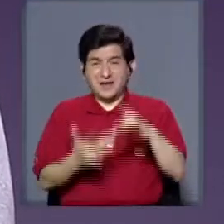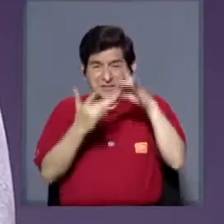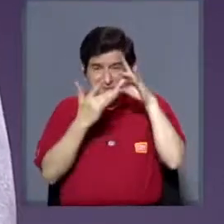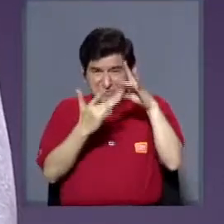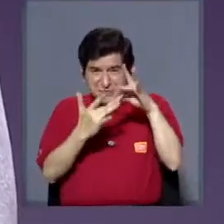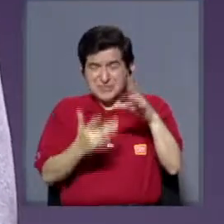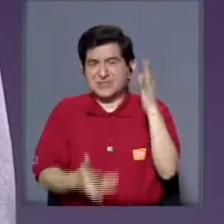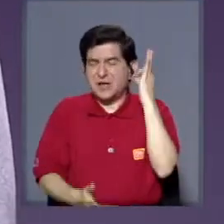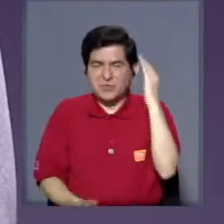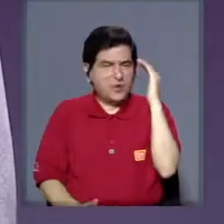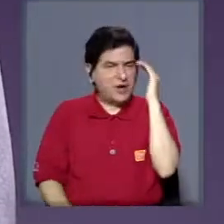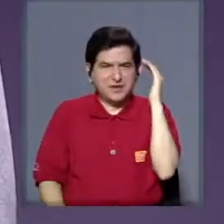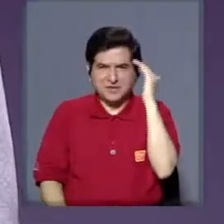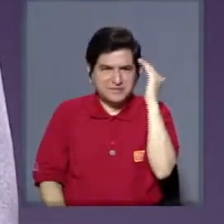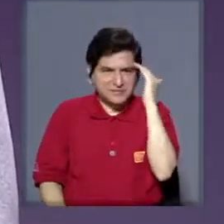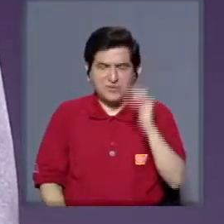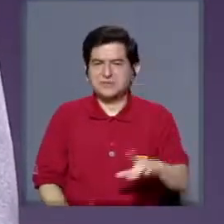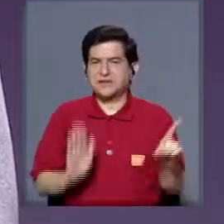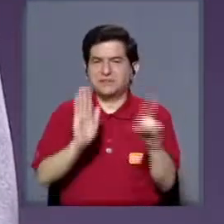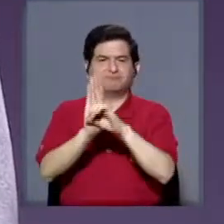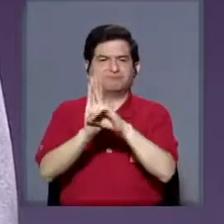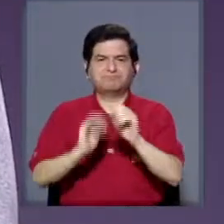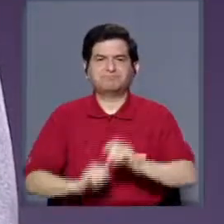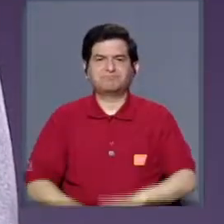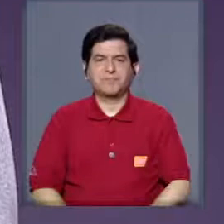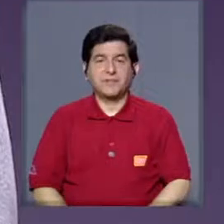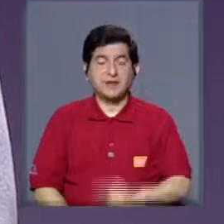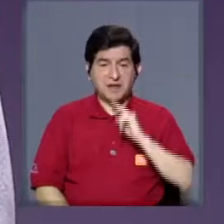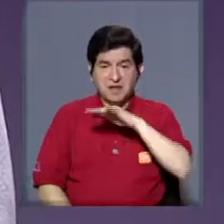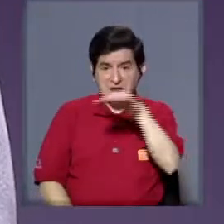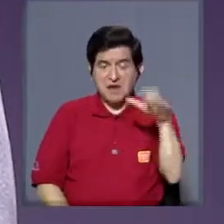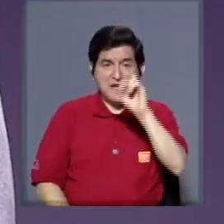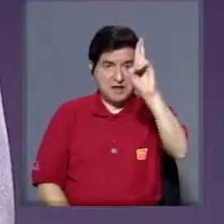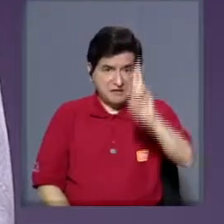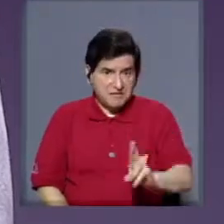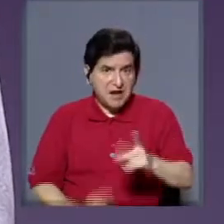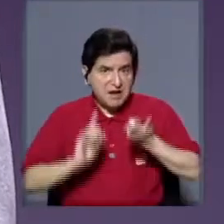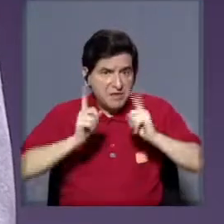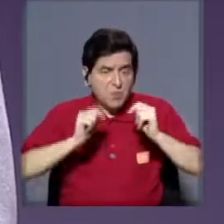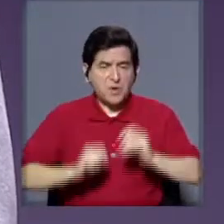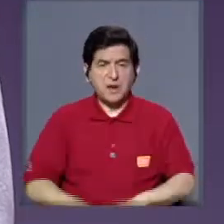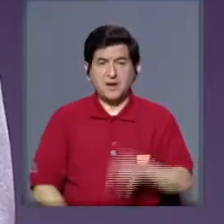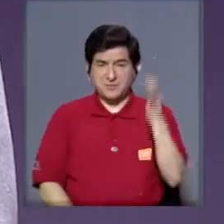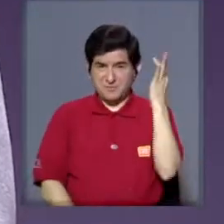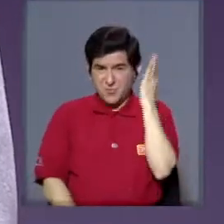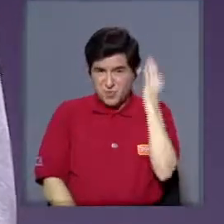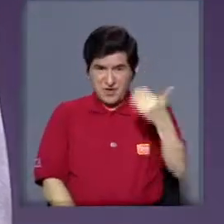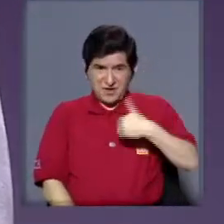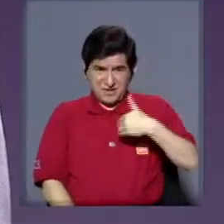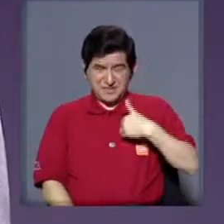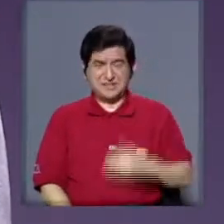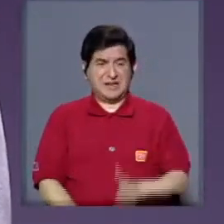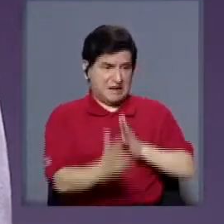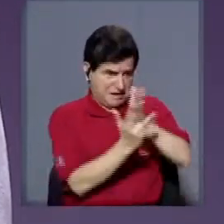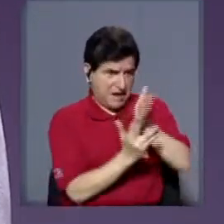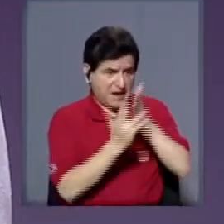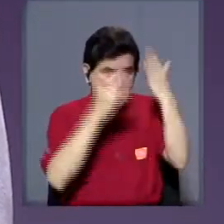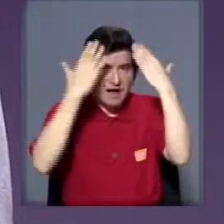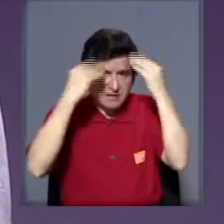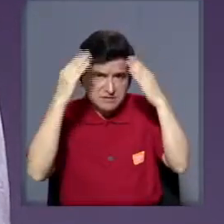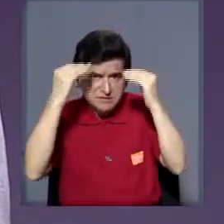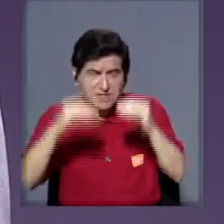las mujeres que no conocen sus derechos es la realidad en costa rica es que las mujeres que tienen mayor acceso a información